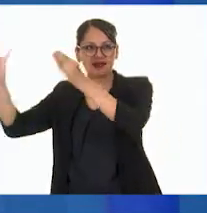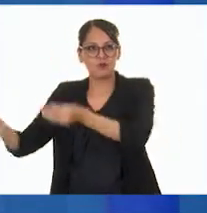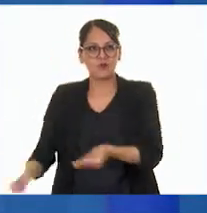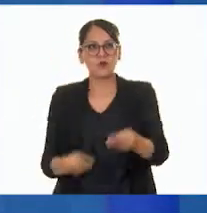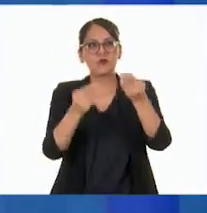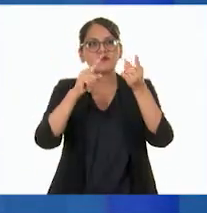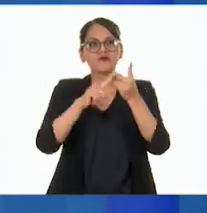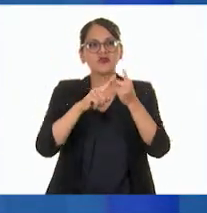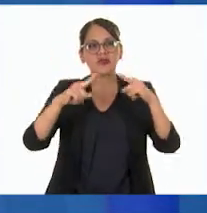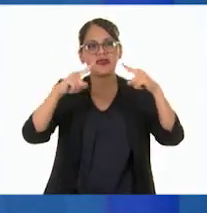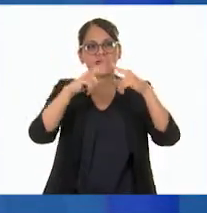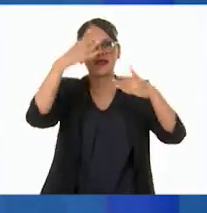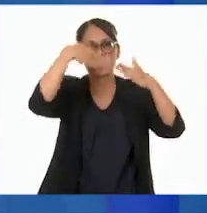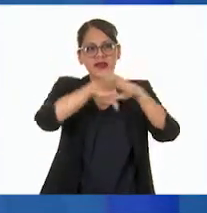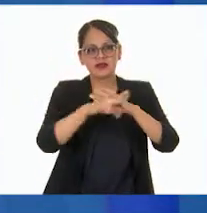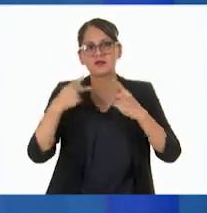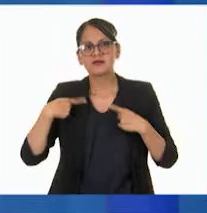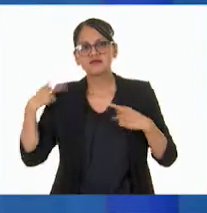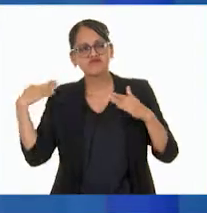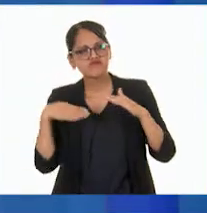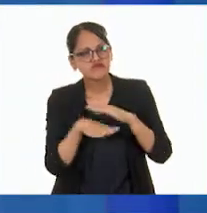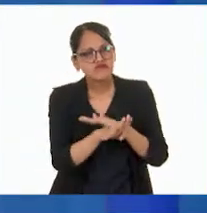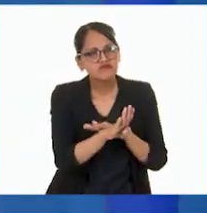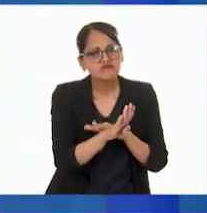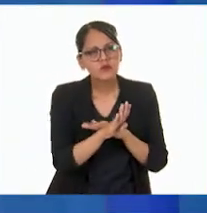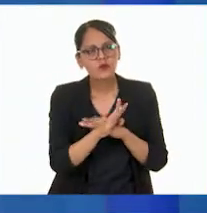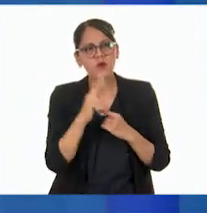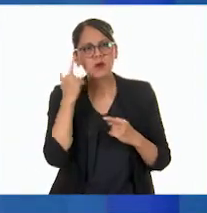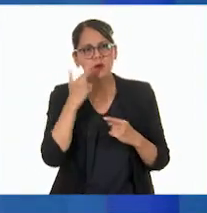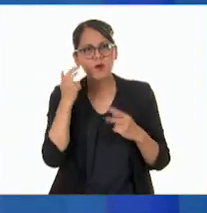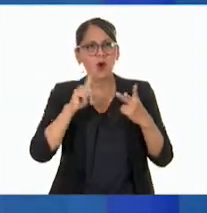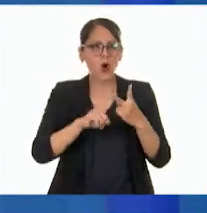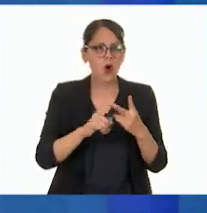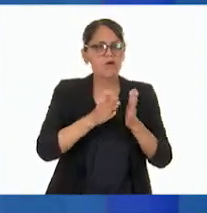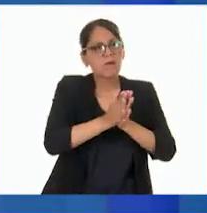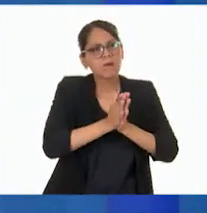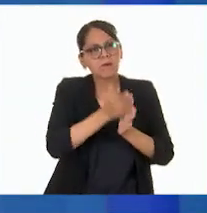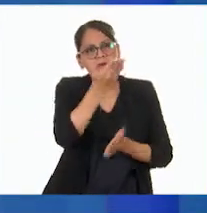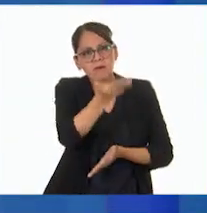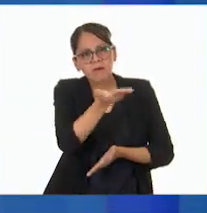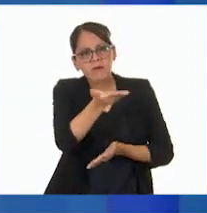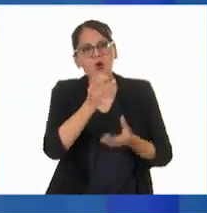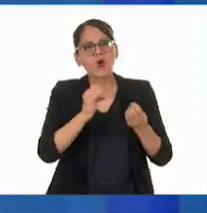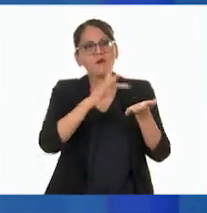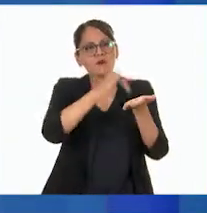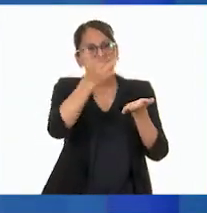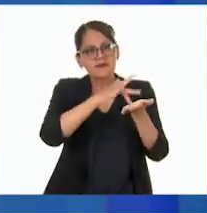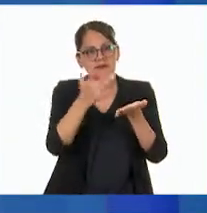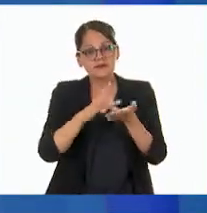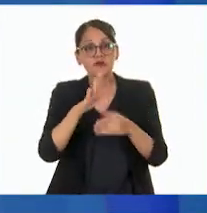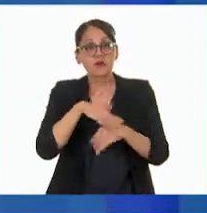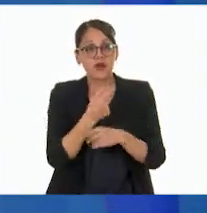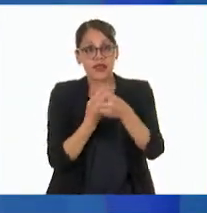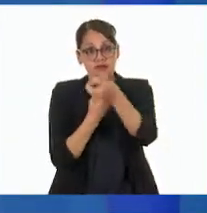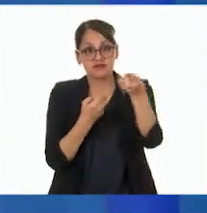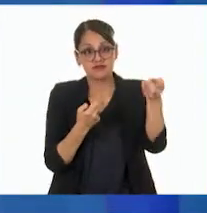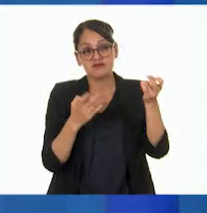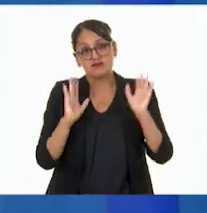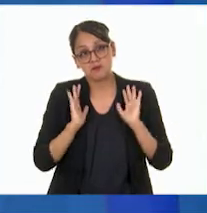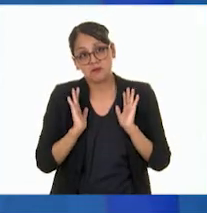iglesias, donde la gente pudiera ir a rezarles, pedirles favores o darles las gracias por algo que les hubieran